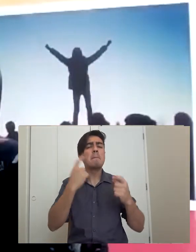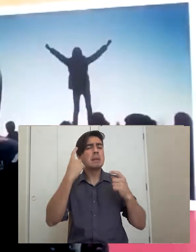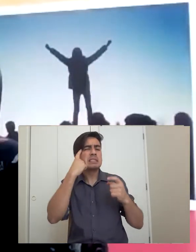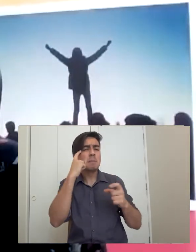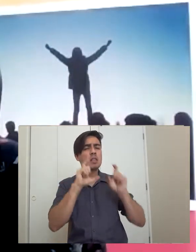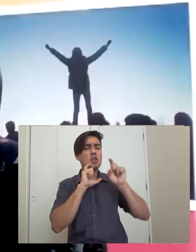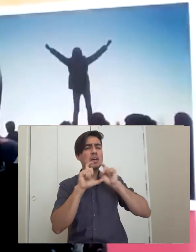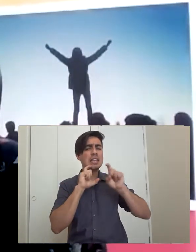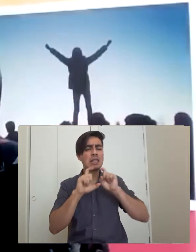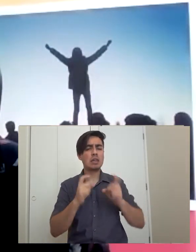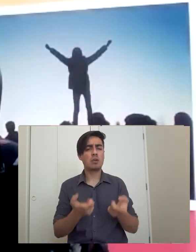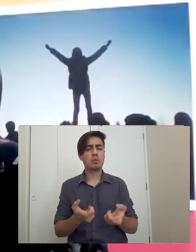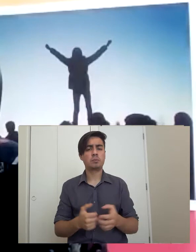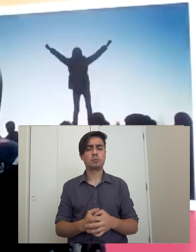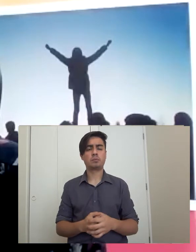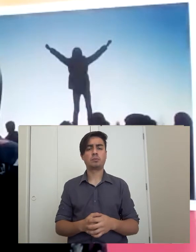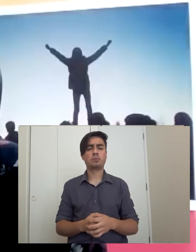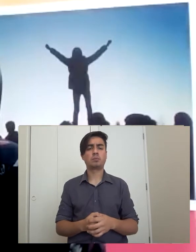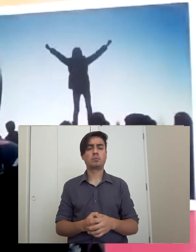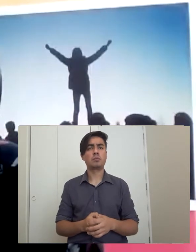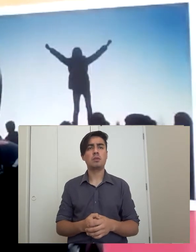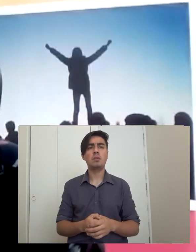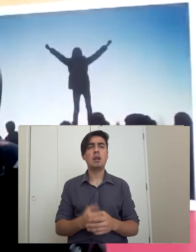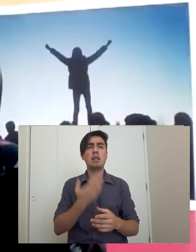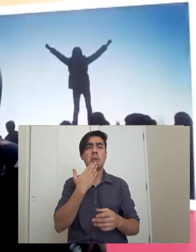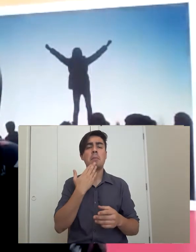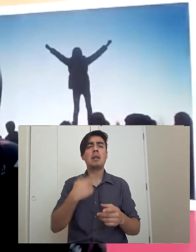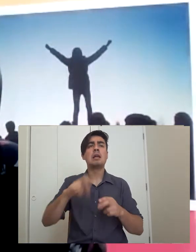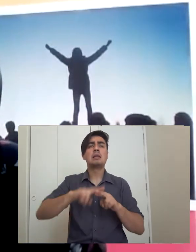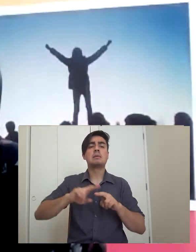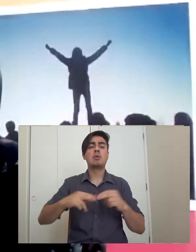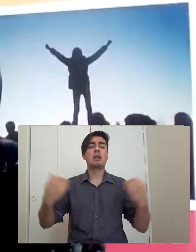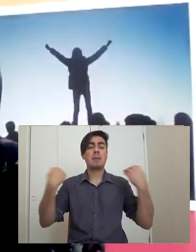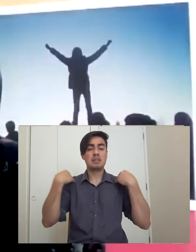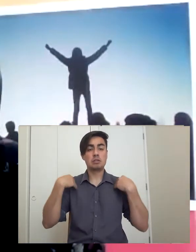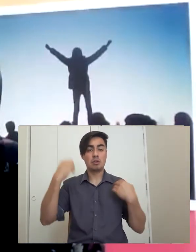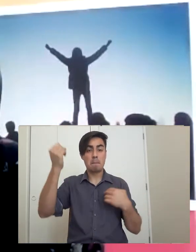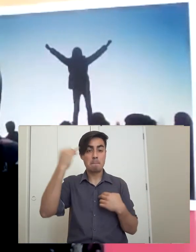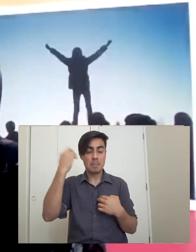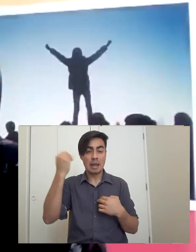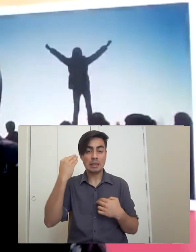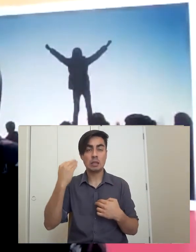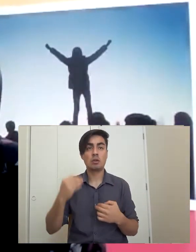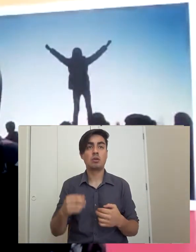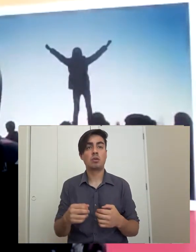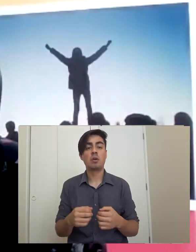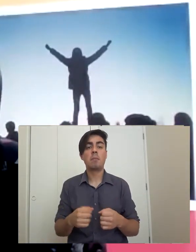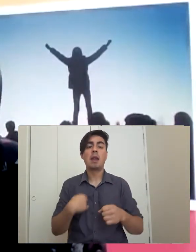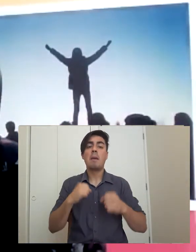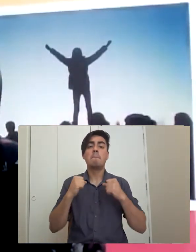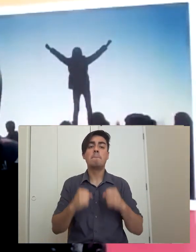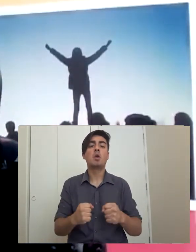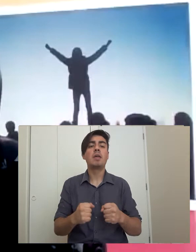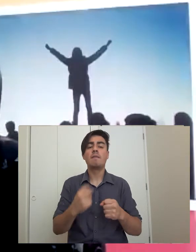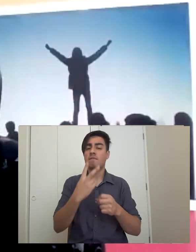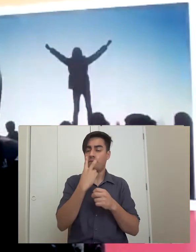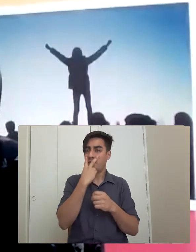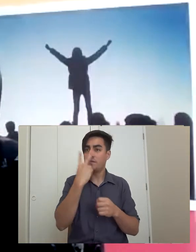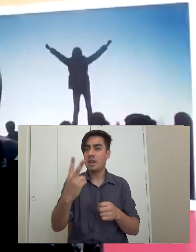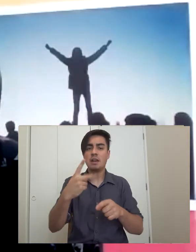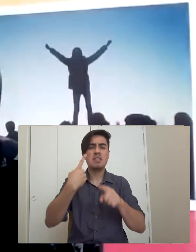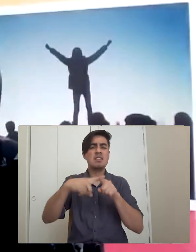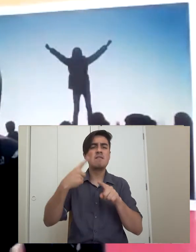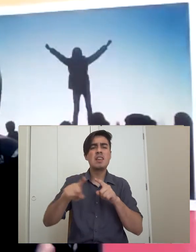Y promovemos ejercicios prácticos para poder ver las